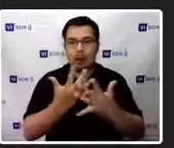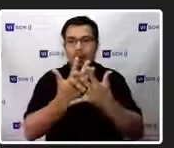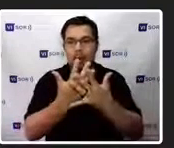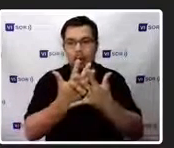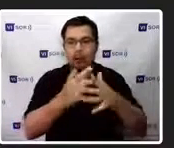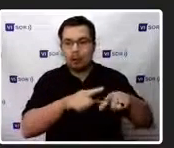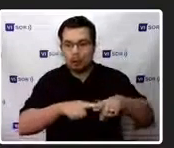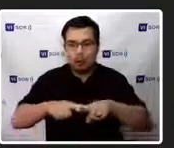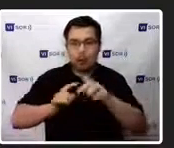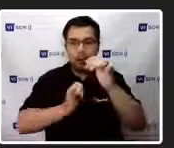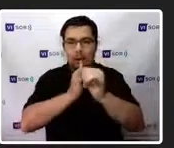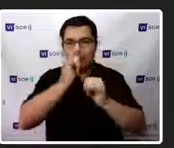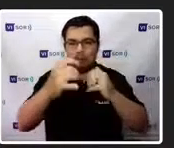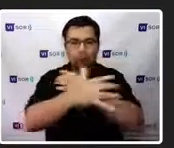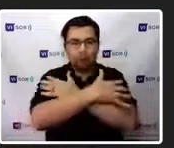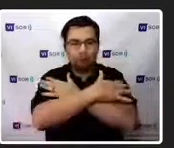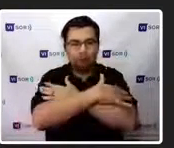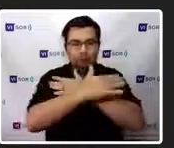muy bien y muchas gracias.